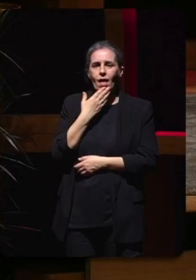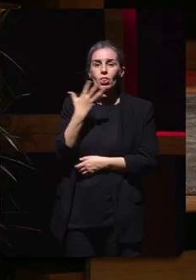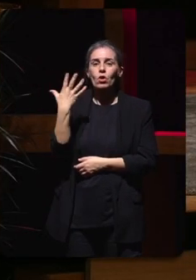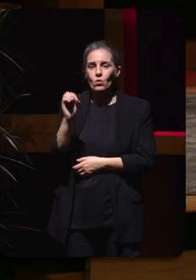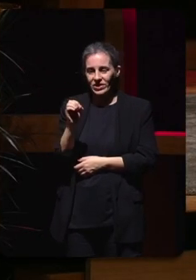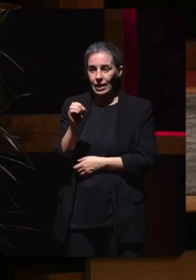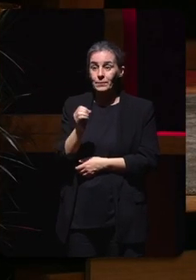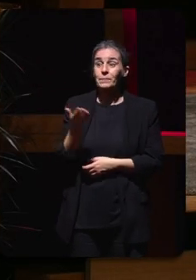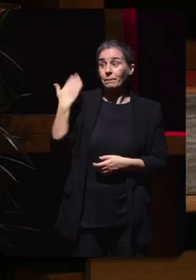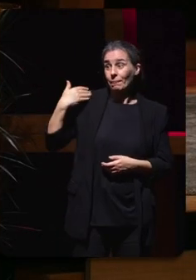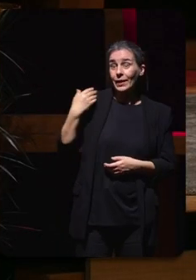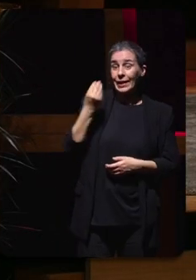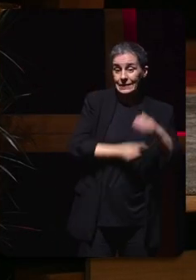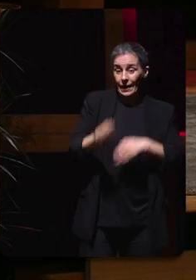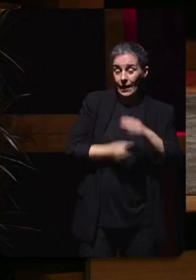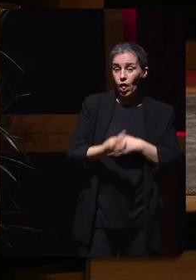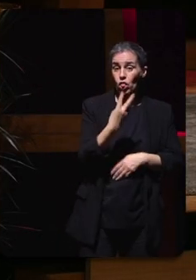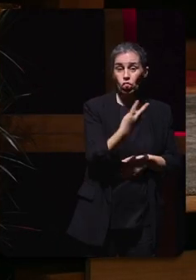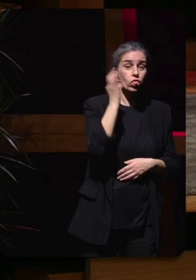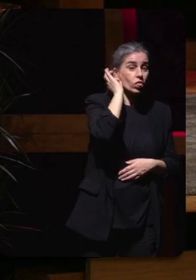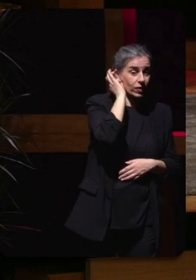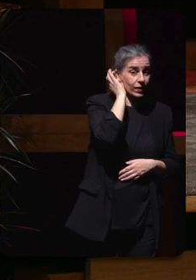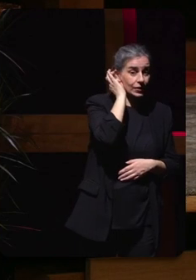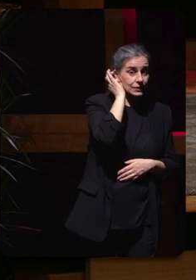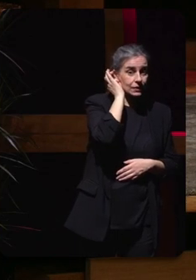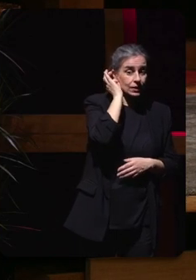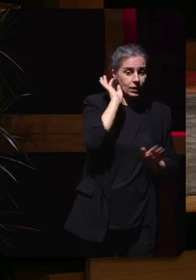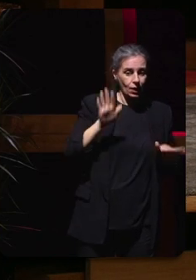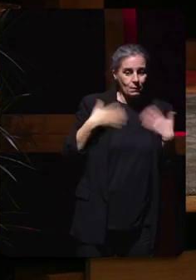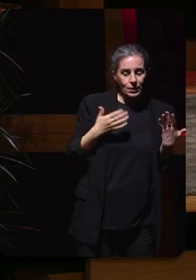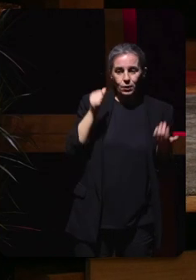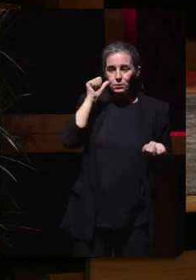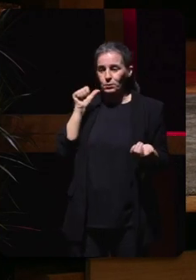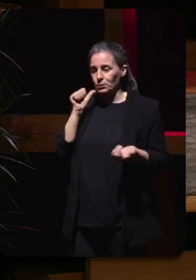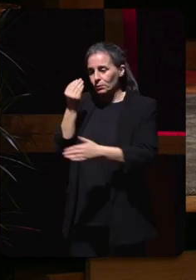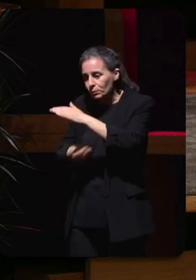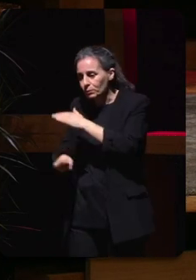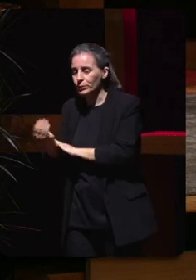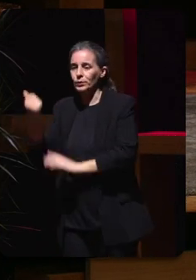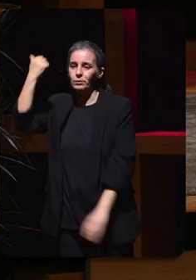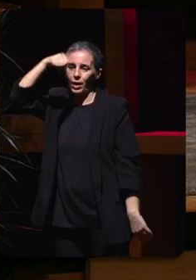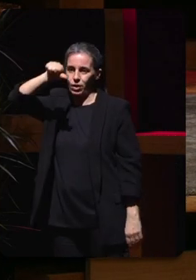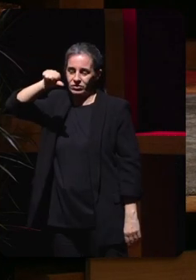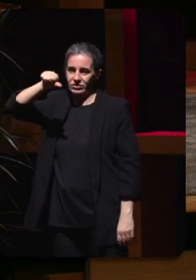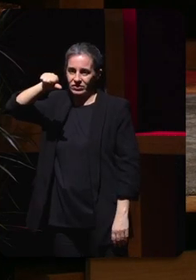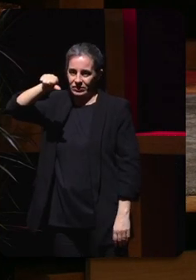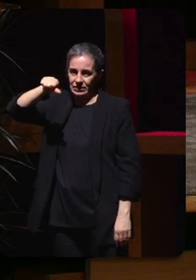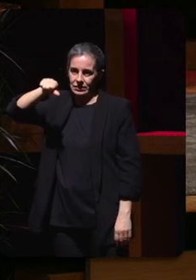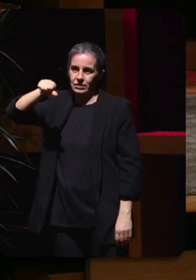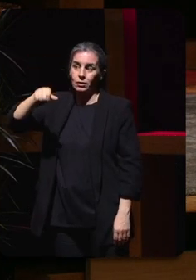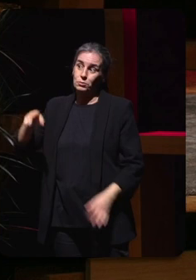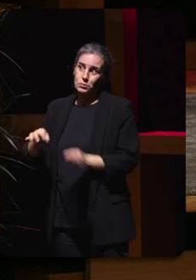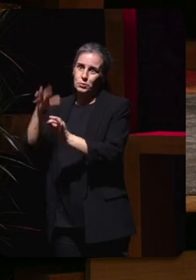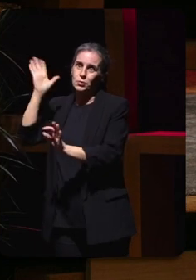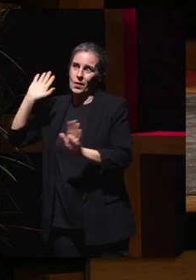tenido 2 hijas únicamente, que ya tenían como 17, y de pronto, pues tuvo un hijo varón, ¿no? O sea, que en fin, que tuvieron mucha